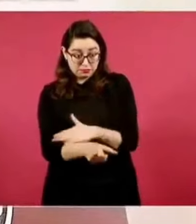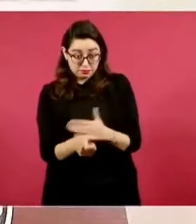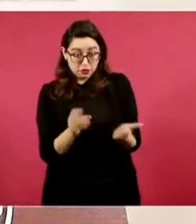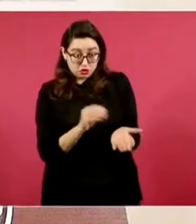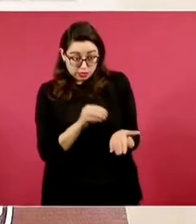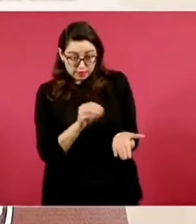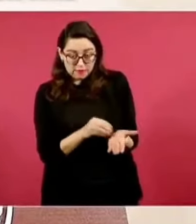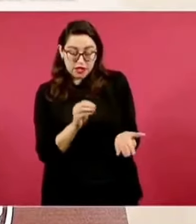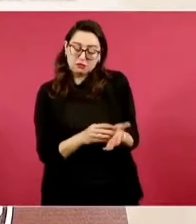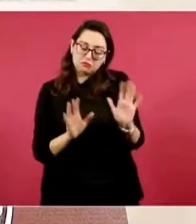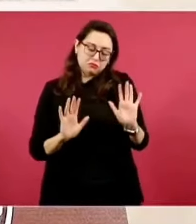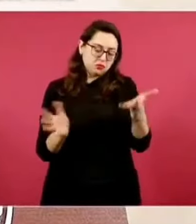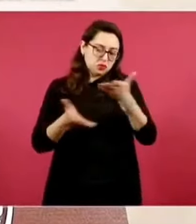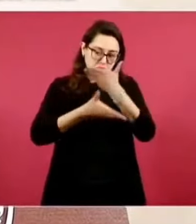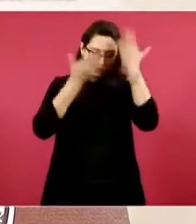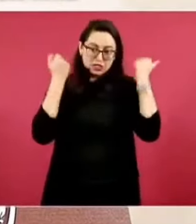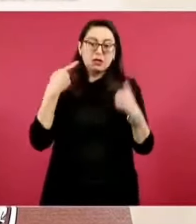cuota